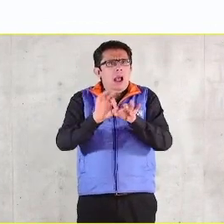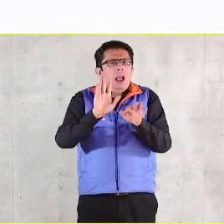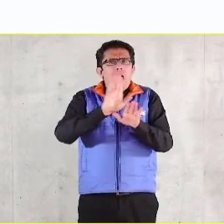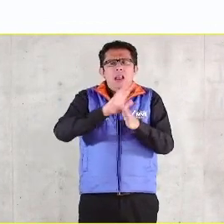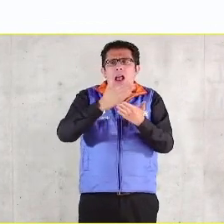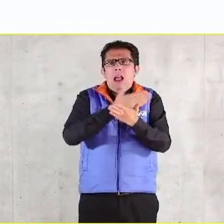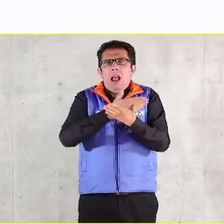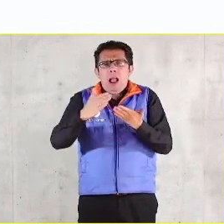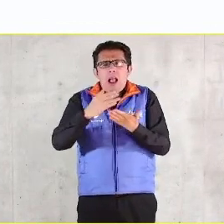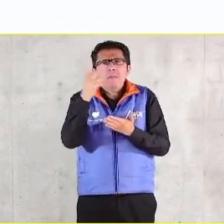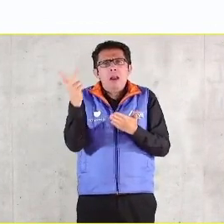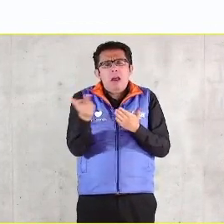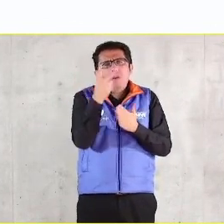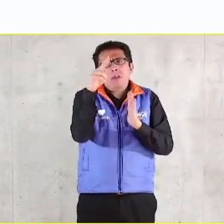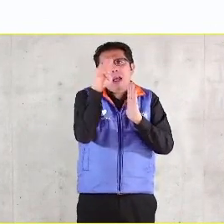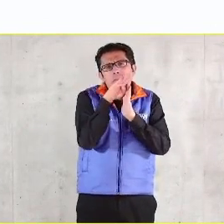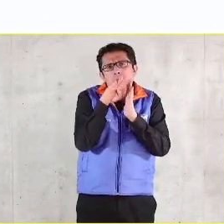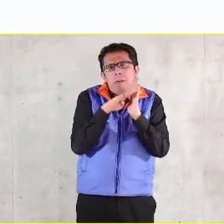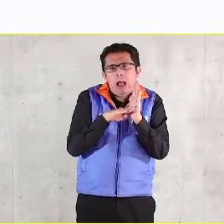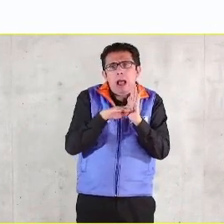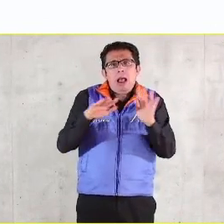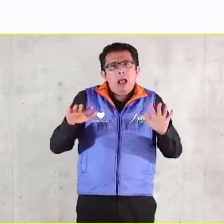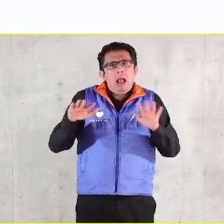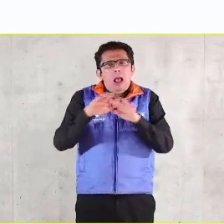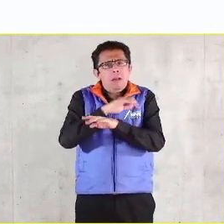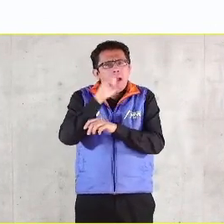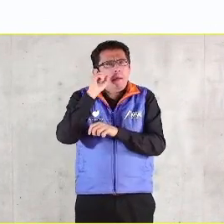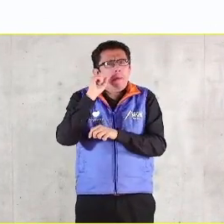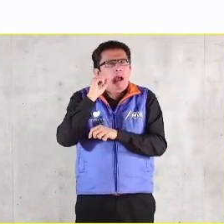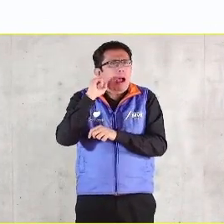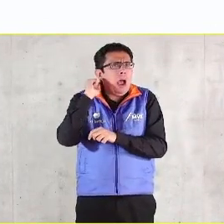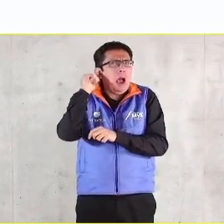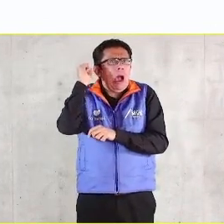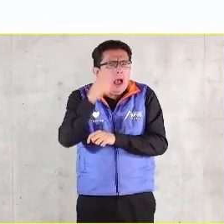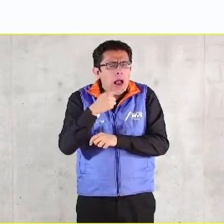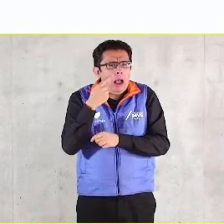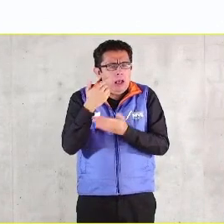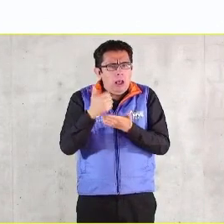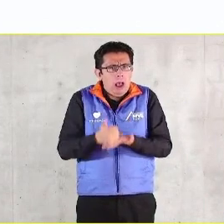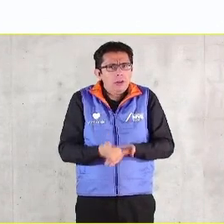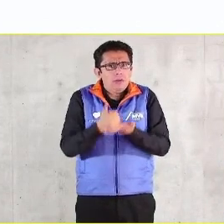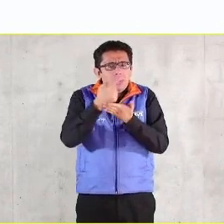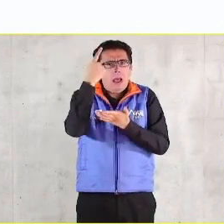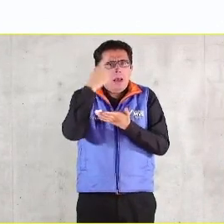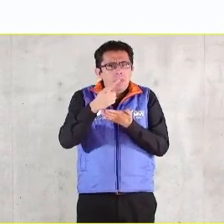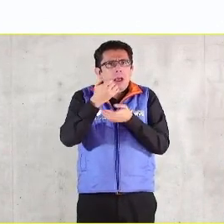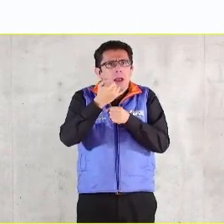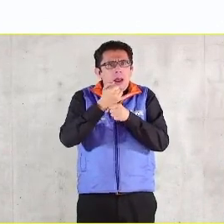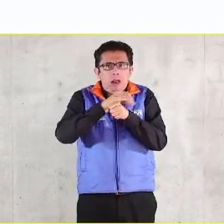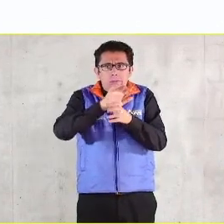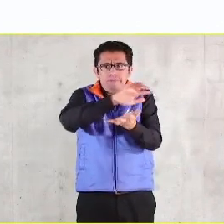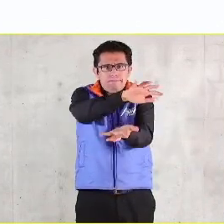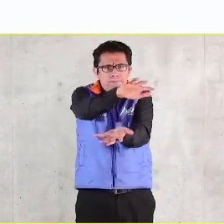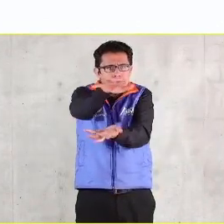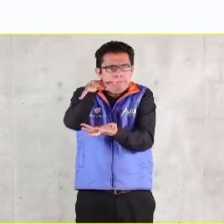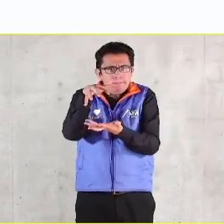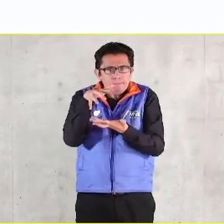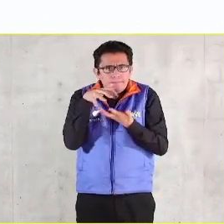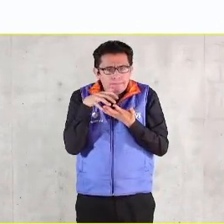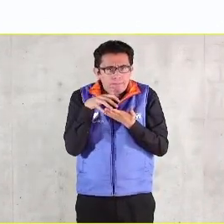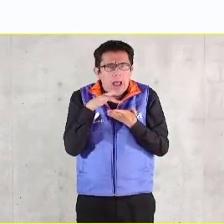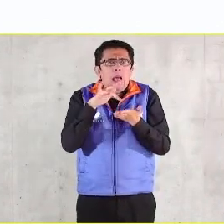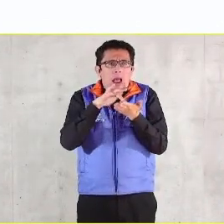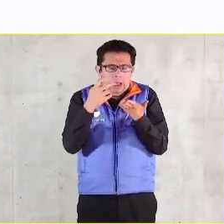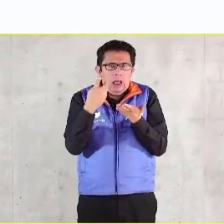y empezar a migrar a un instrumento que nos permita dar soporte a toda la información que vamos a recabar a través